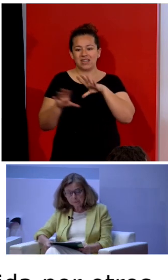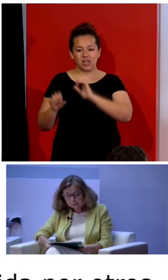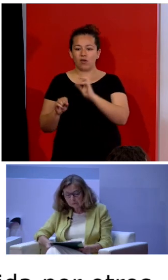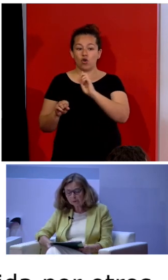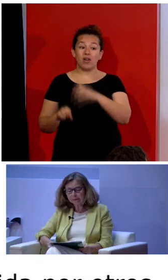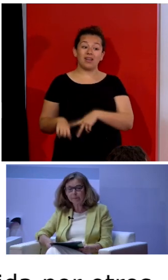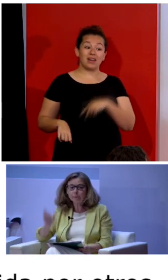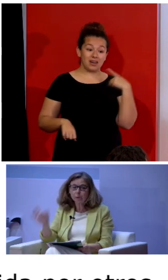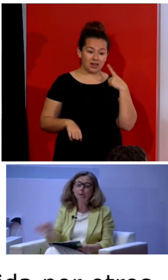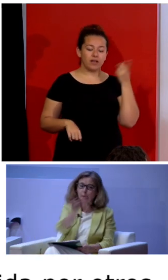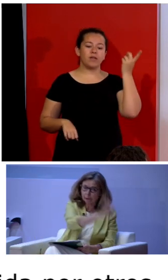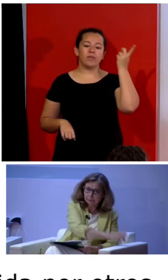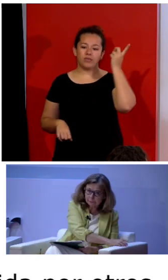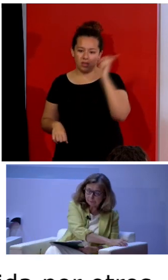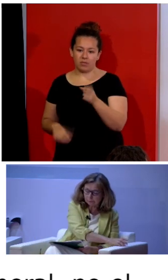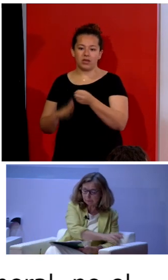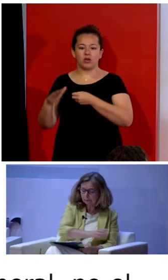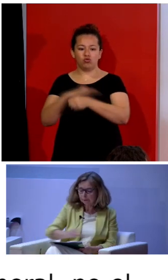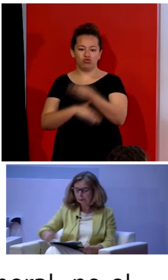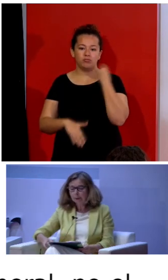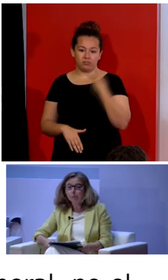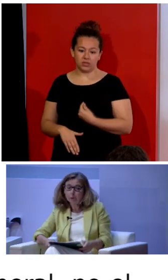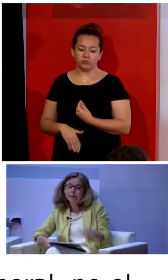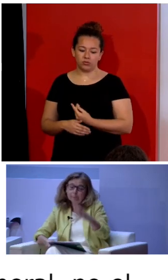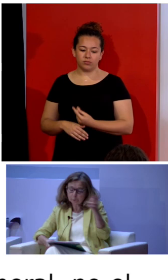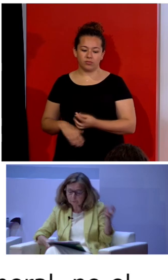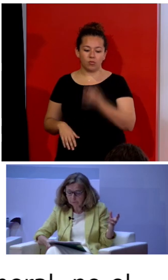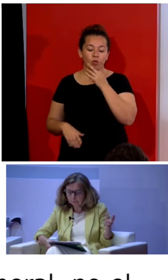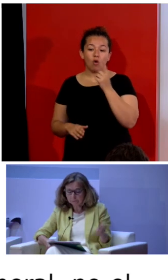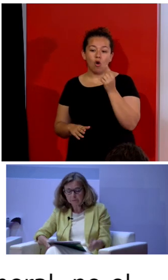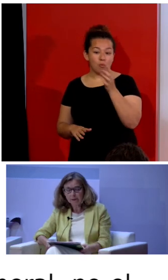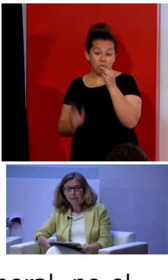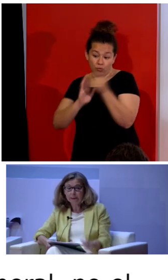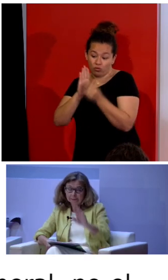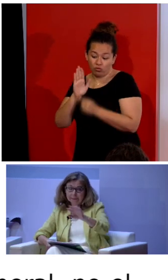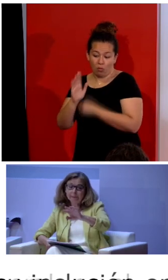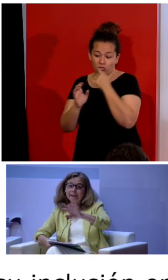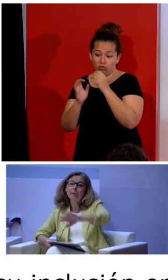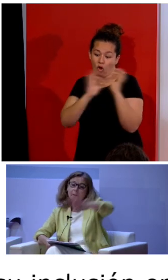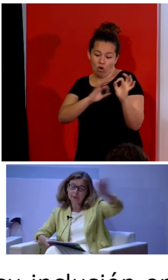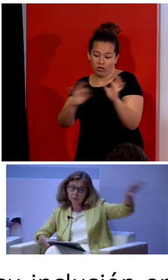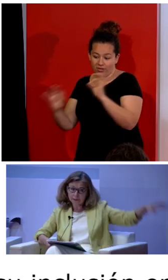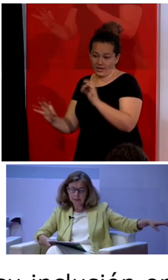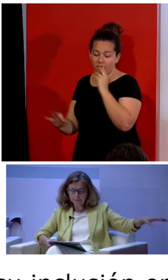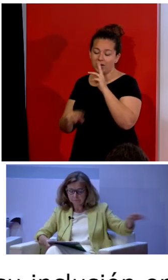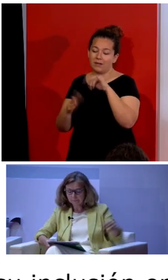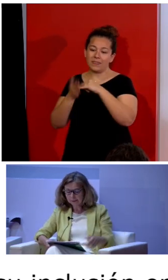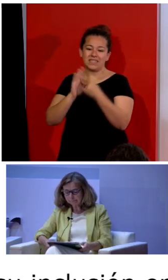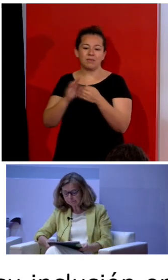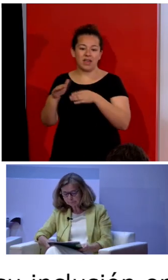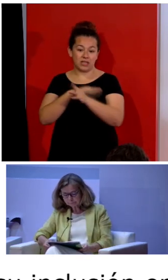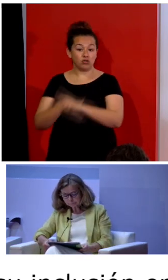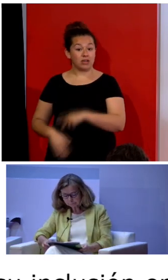está previsto asimismo su inclusión en el mismo, por orden de puntuación, en el sistema, digamos, de acceso general,